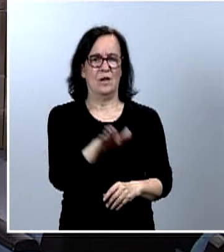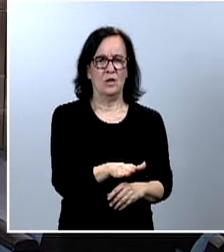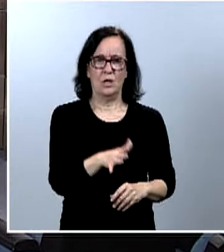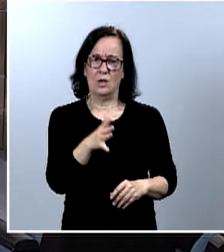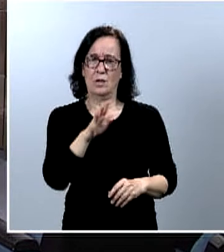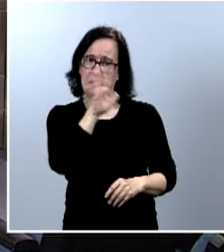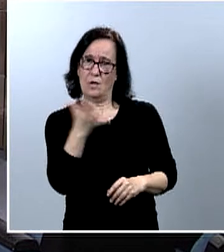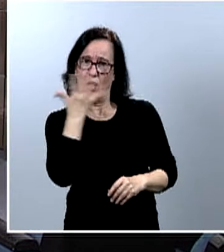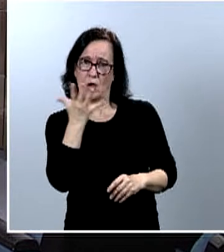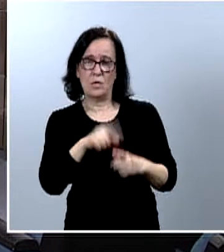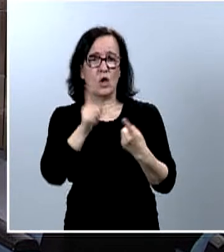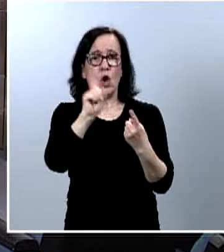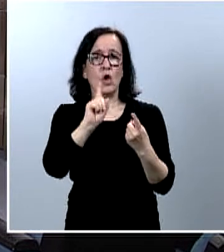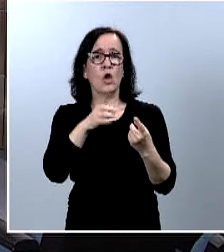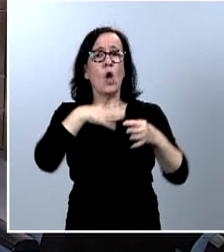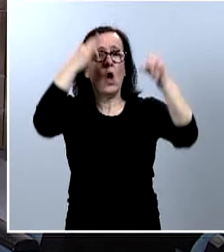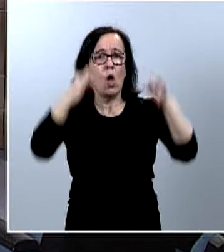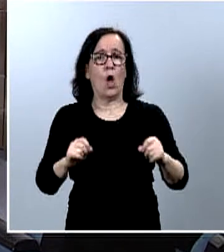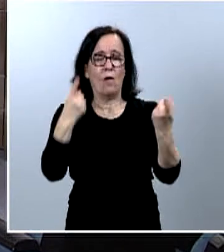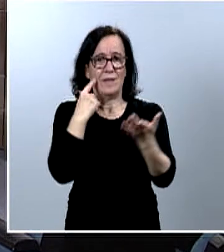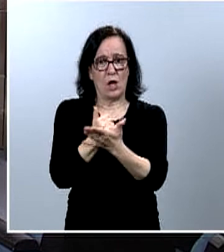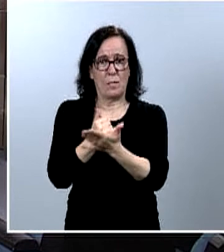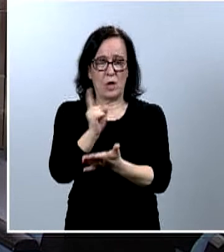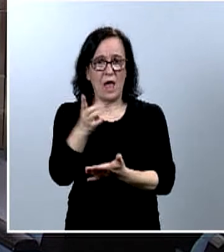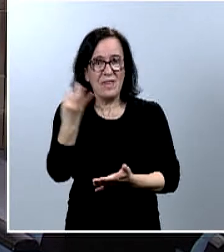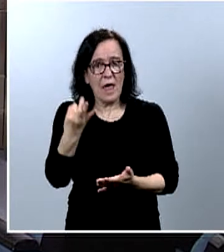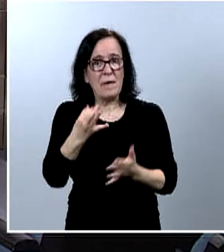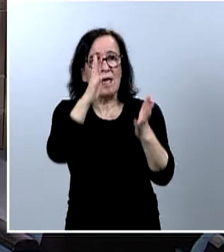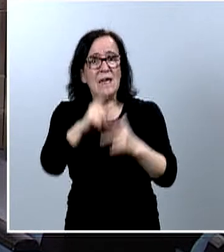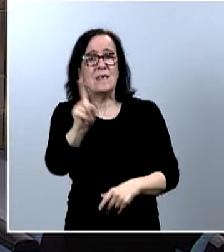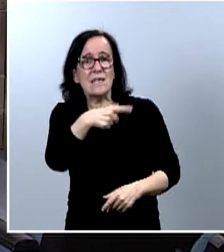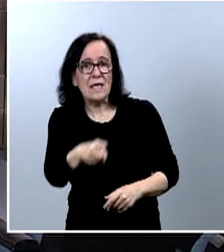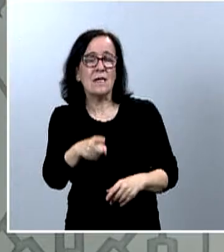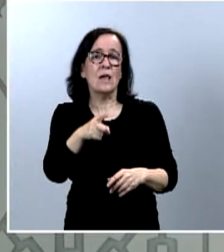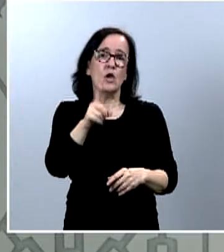coronavirus, aunque no fueran confirmadas con pruebas. ¿Deben contarse así o no y por qué?